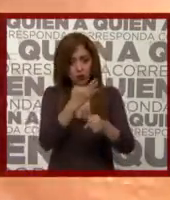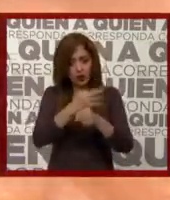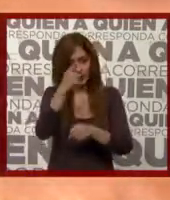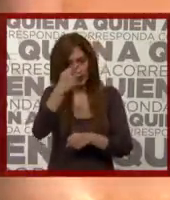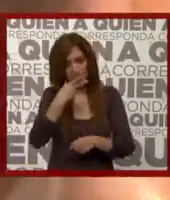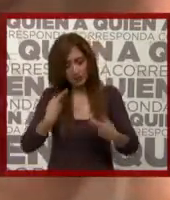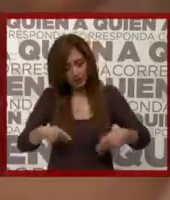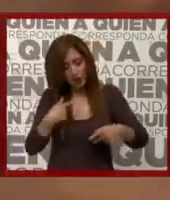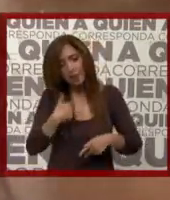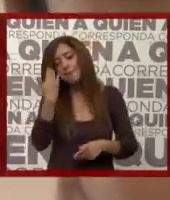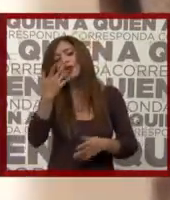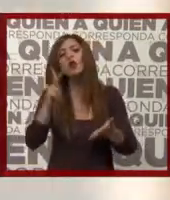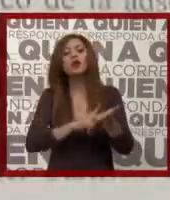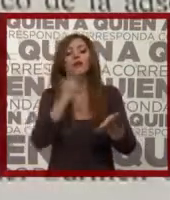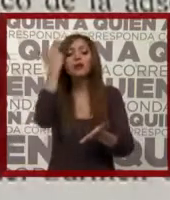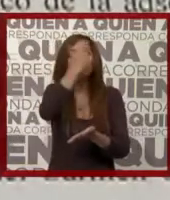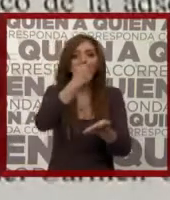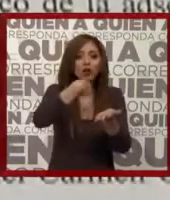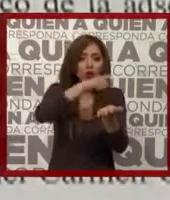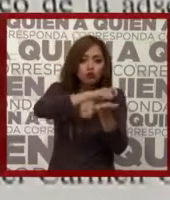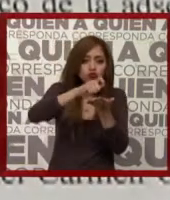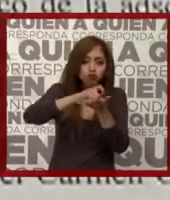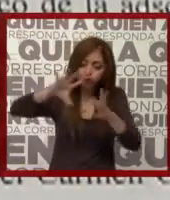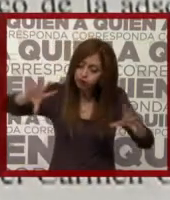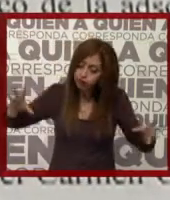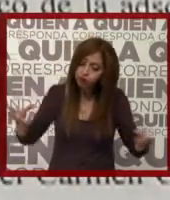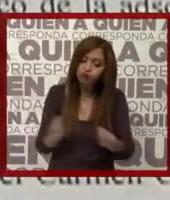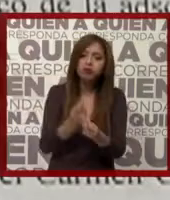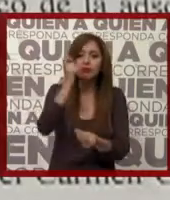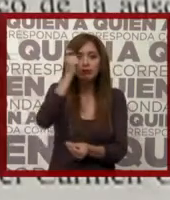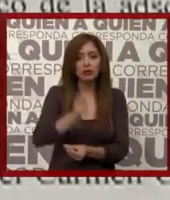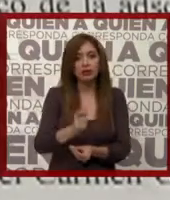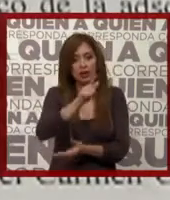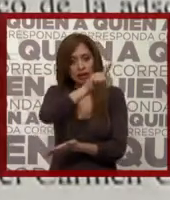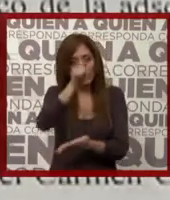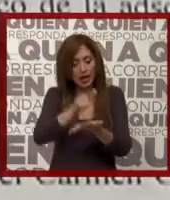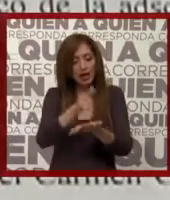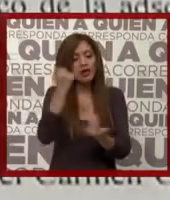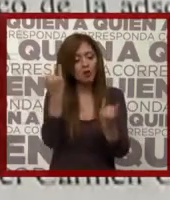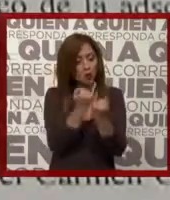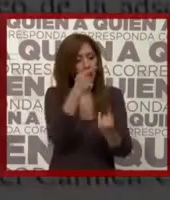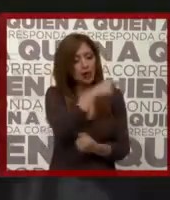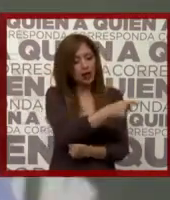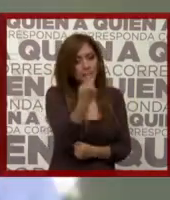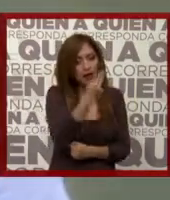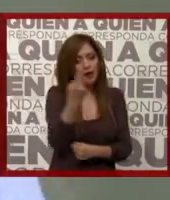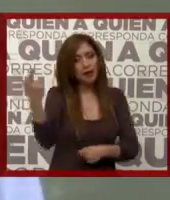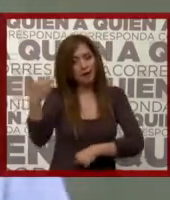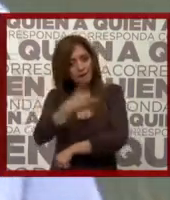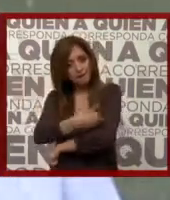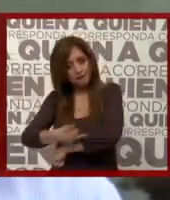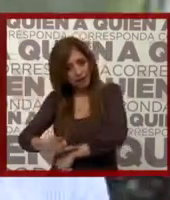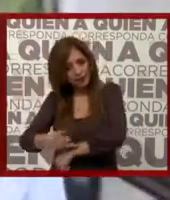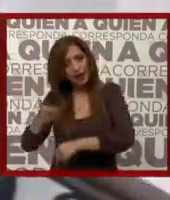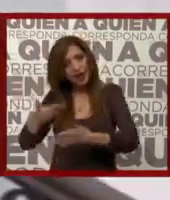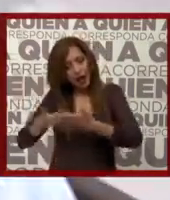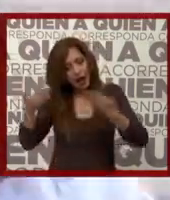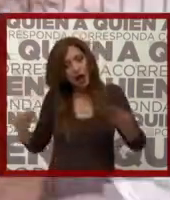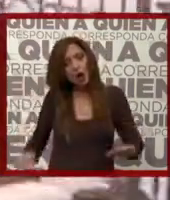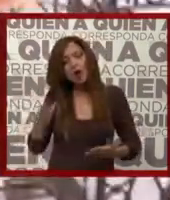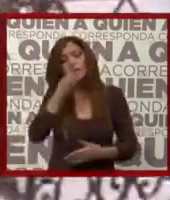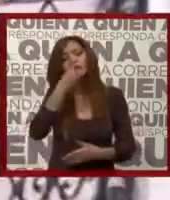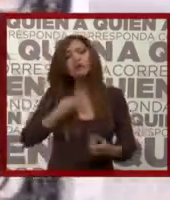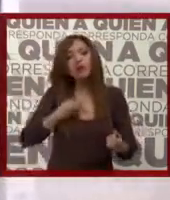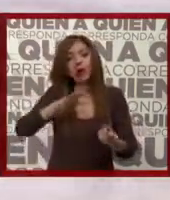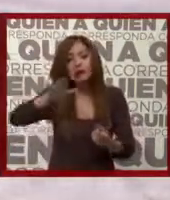revisado y que la indemnización que le corresponde se acorde con las necesidades que él y su familia ahora tienen que